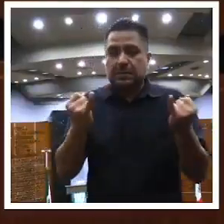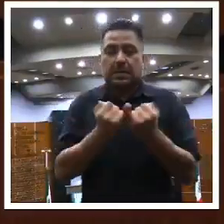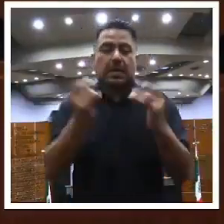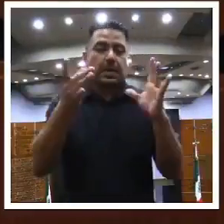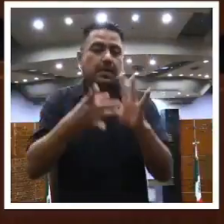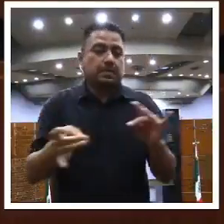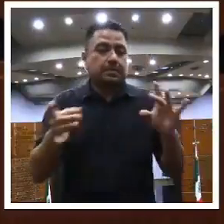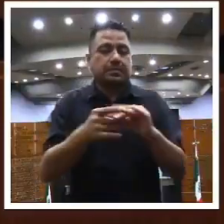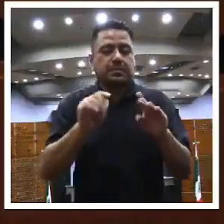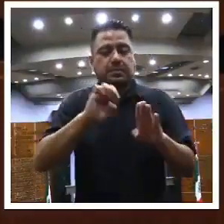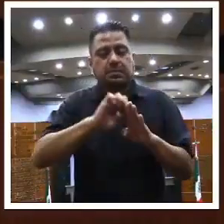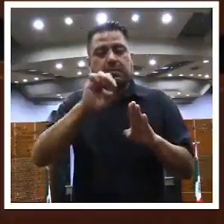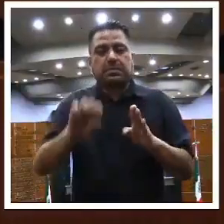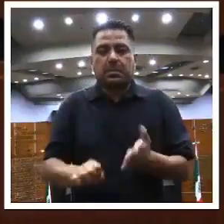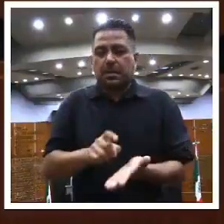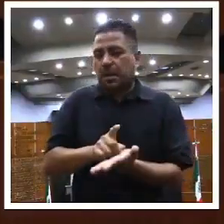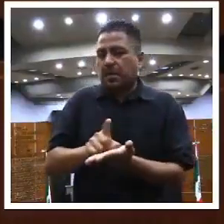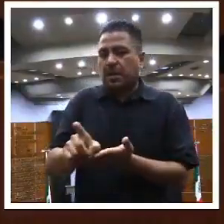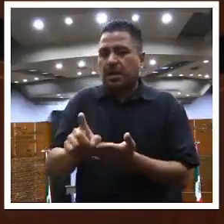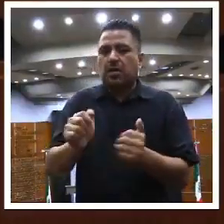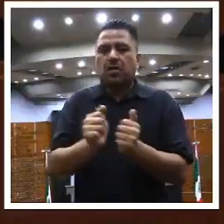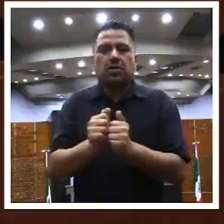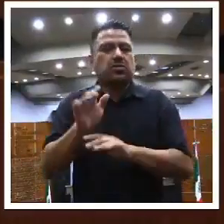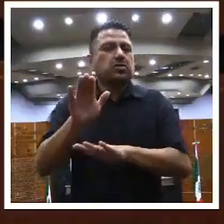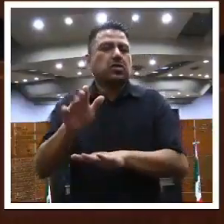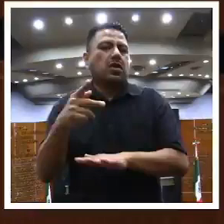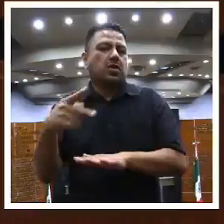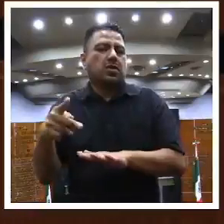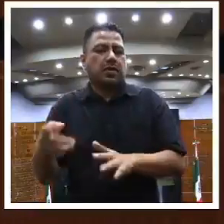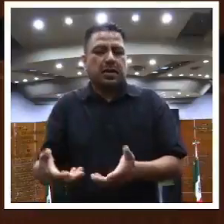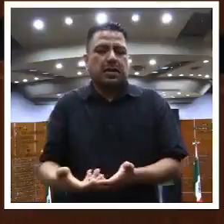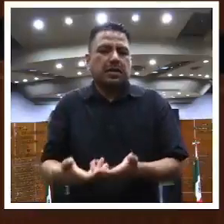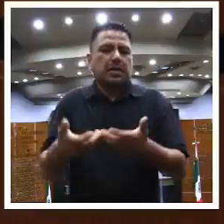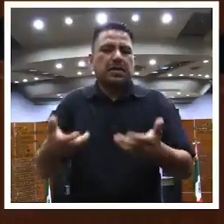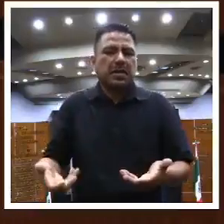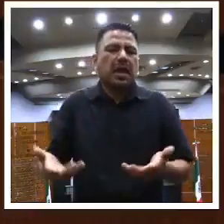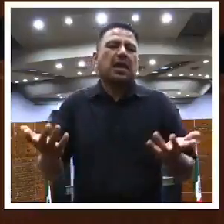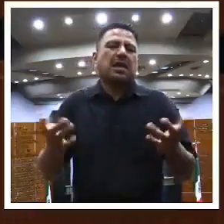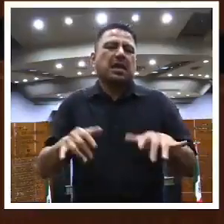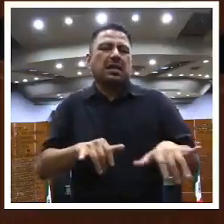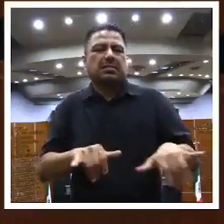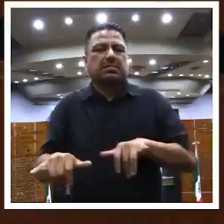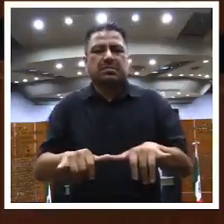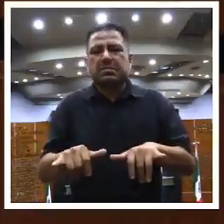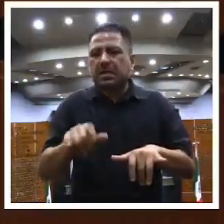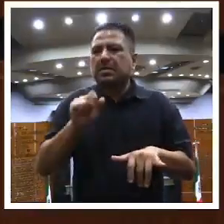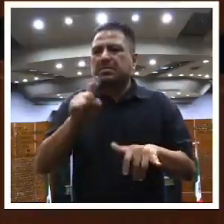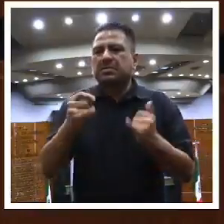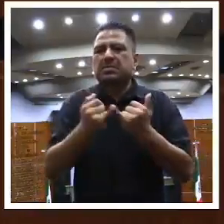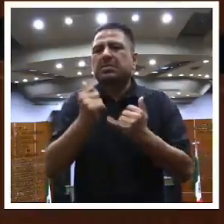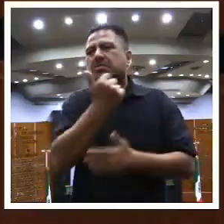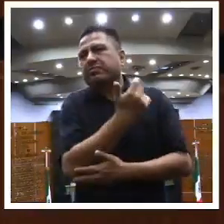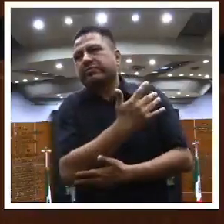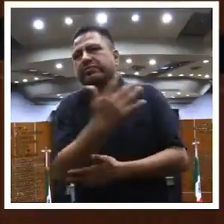entonces, por ejemplo, del derecho conexo sobre sus tierras, territorios y recursos